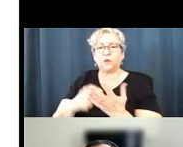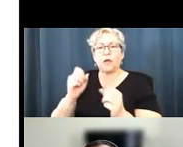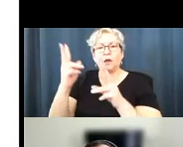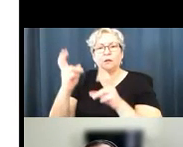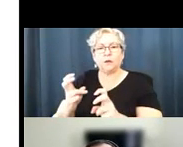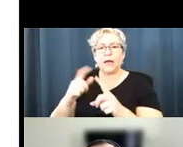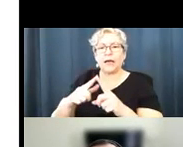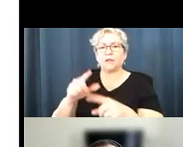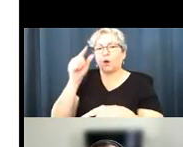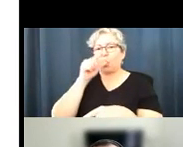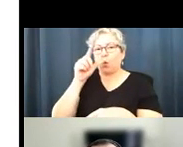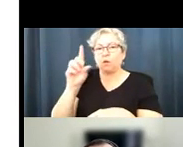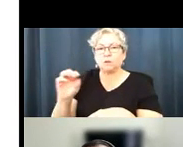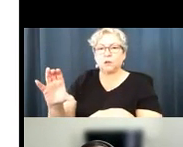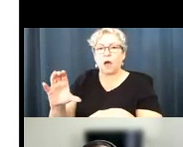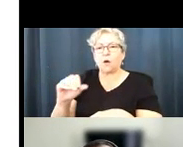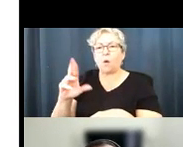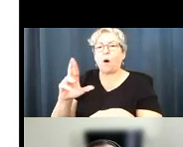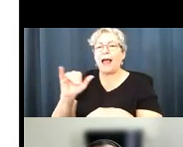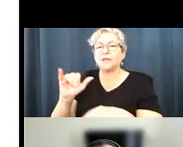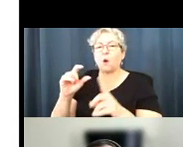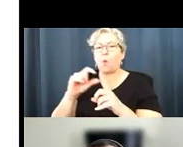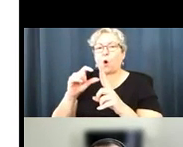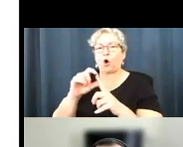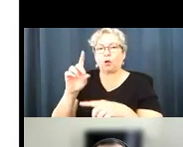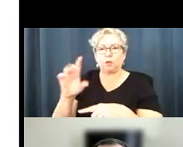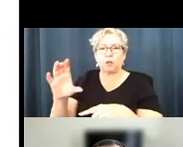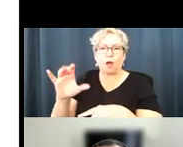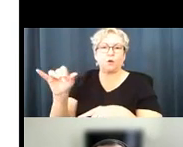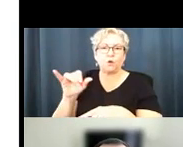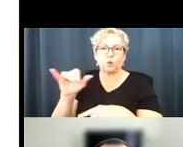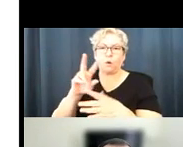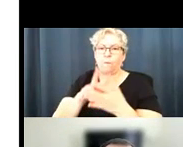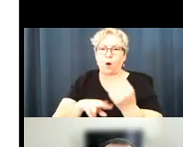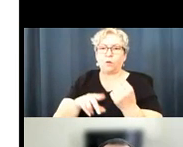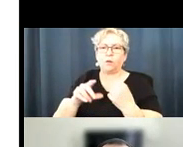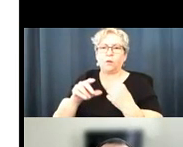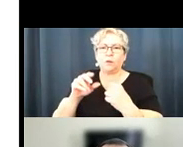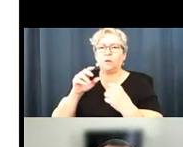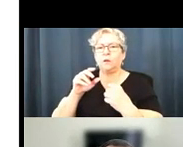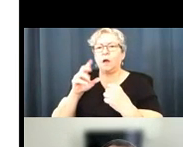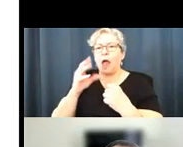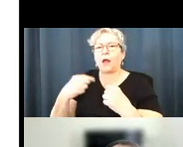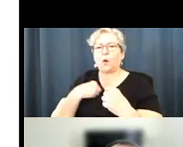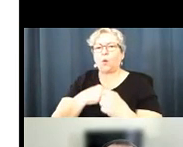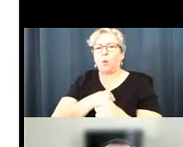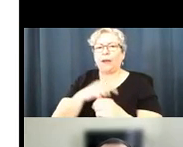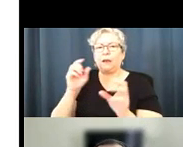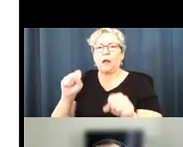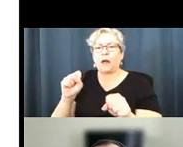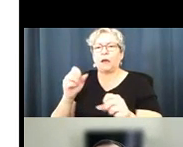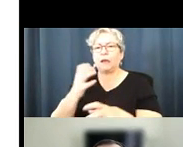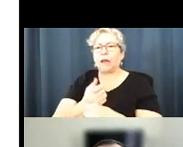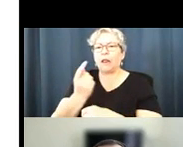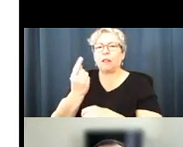puede bajar como Google Docs, o lo puede poner en un Google Docs si quiere. y entonces vamos